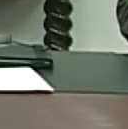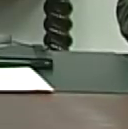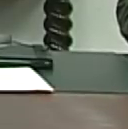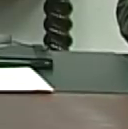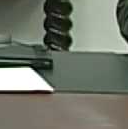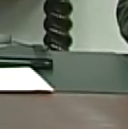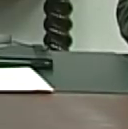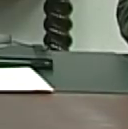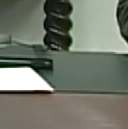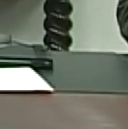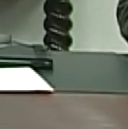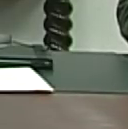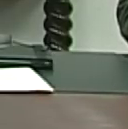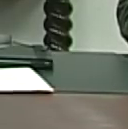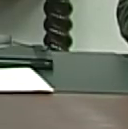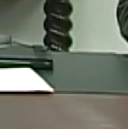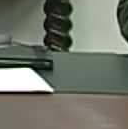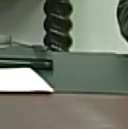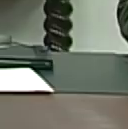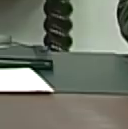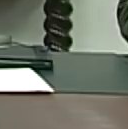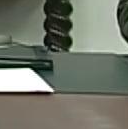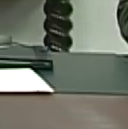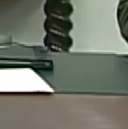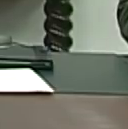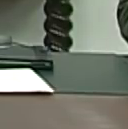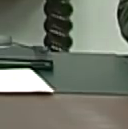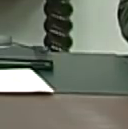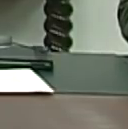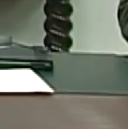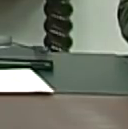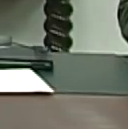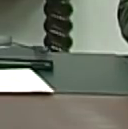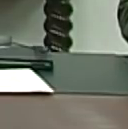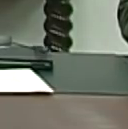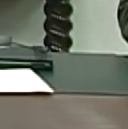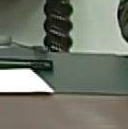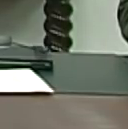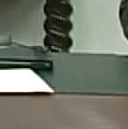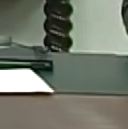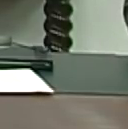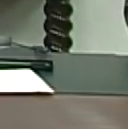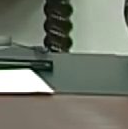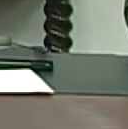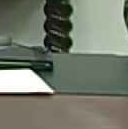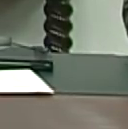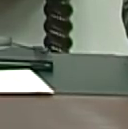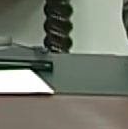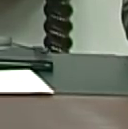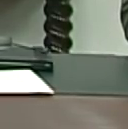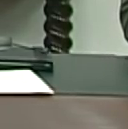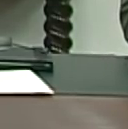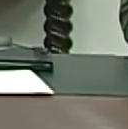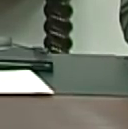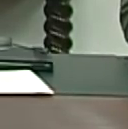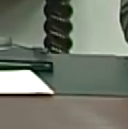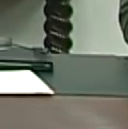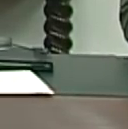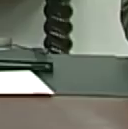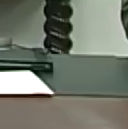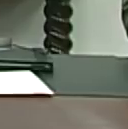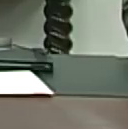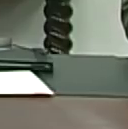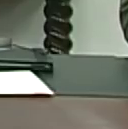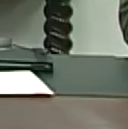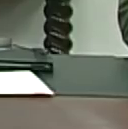nosotros. Estamos aquí en el Consejo de Ministros, en el Salón Néstor Kirchner. Siempre